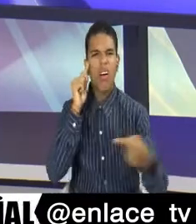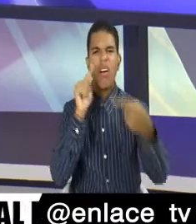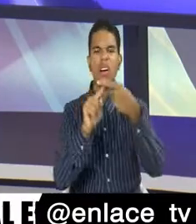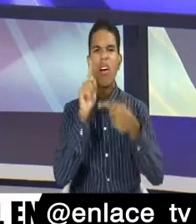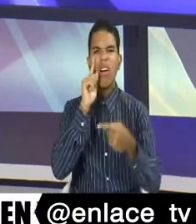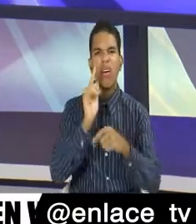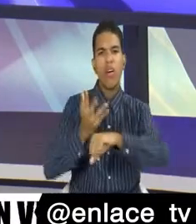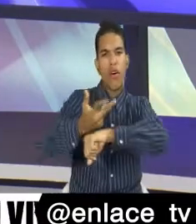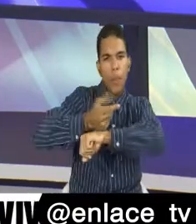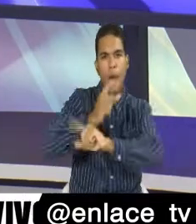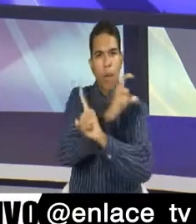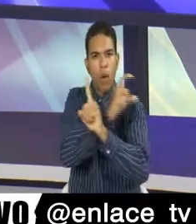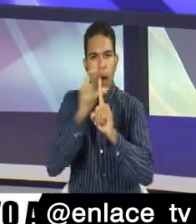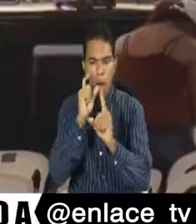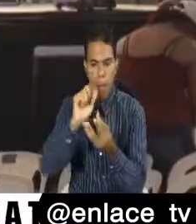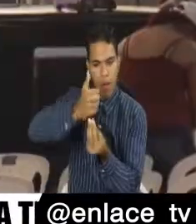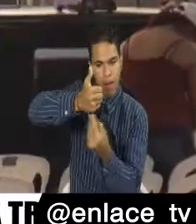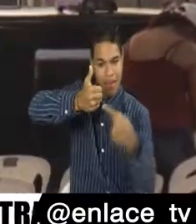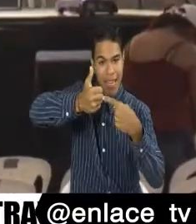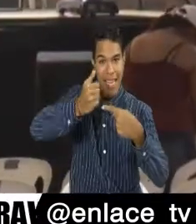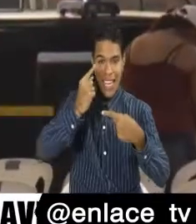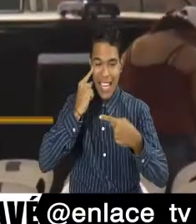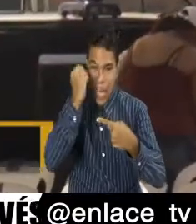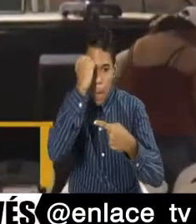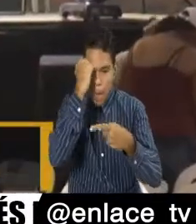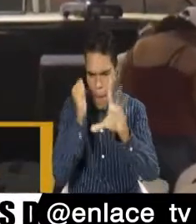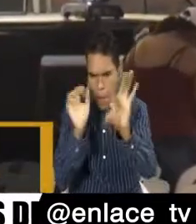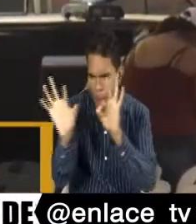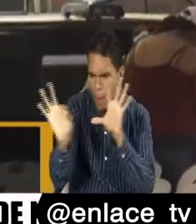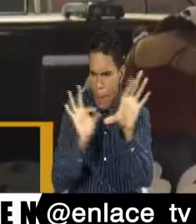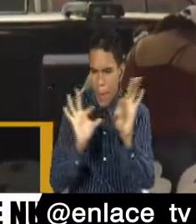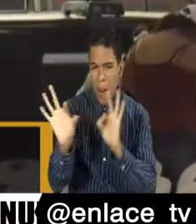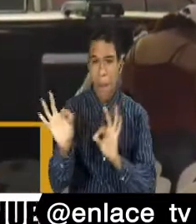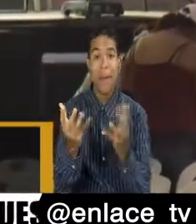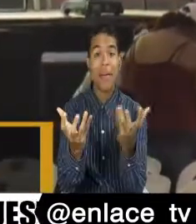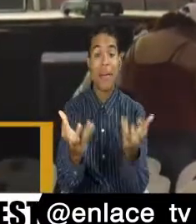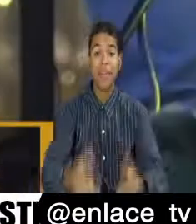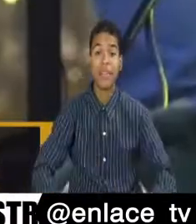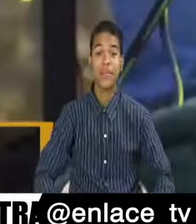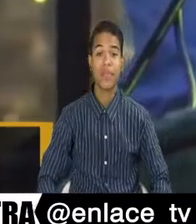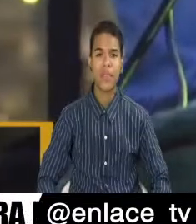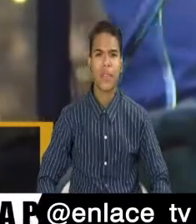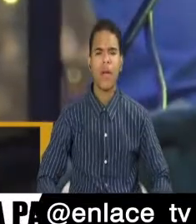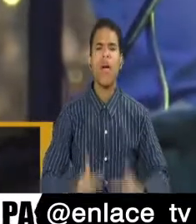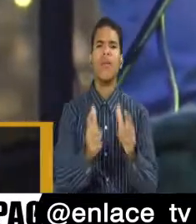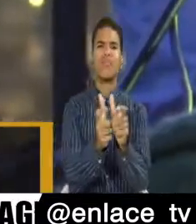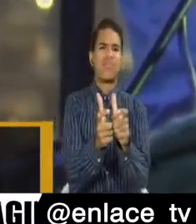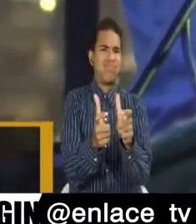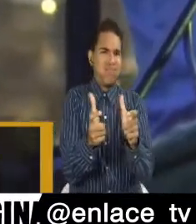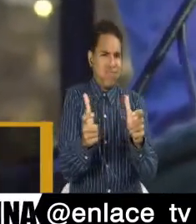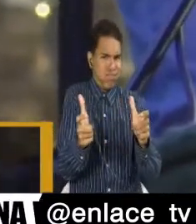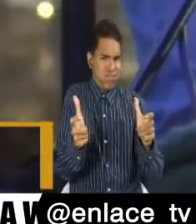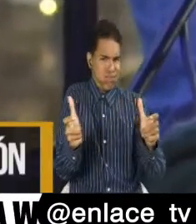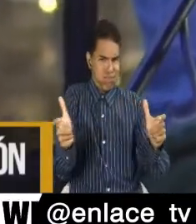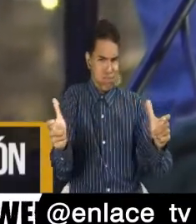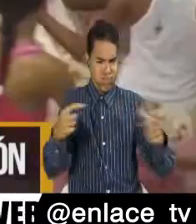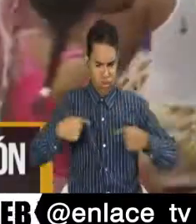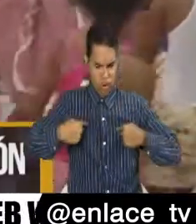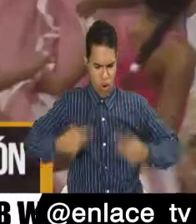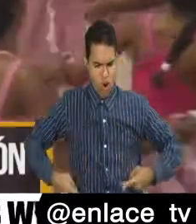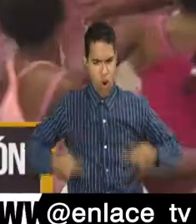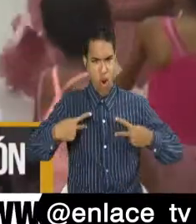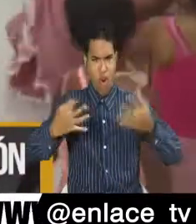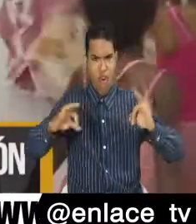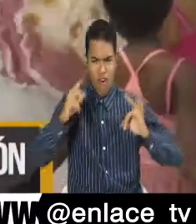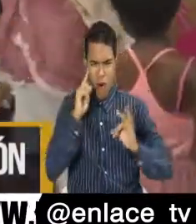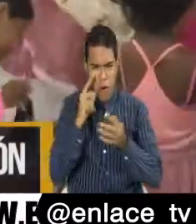formación artística. Una respuesta masiva fue la que se dio con ocasión de la convocatoria de las escuelas de formación por parte de la Secretaría de